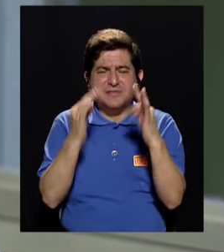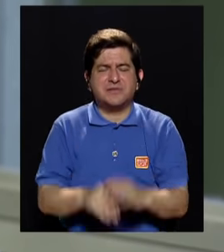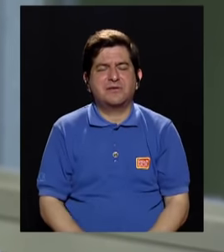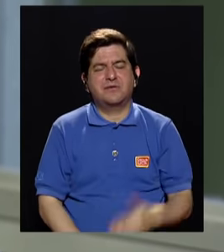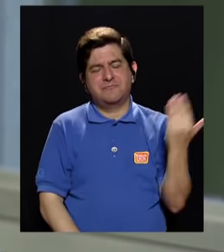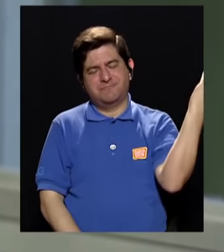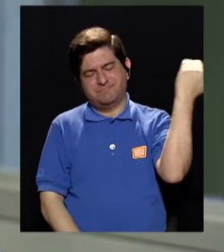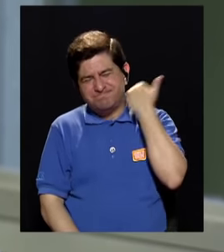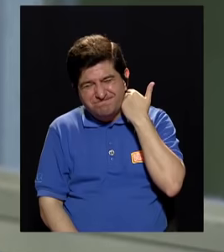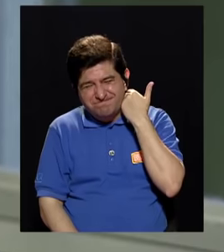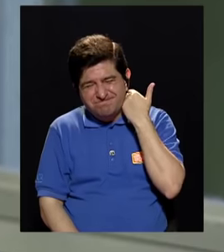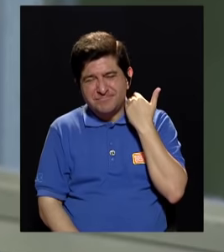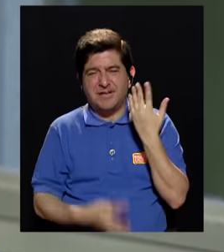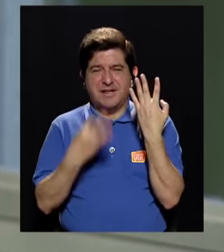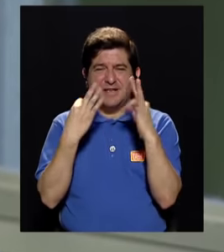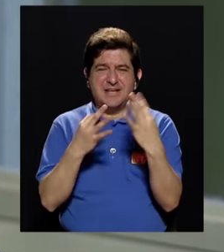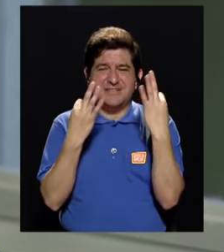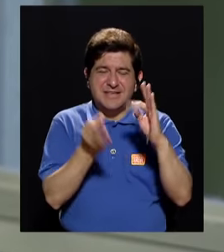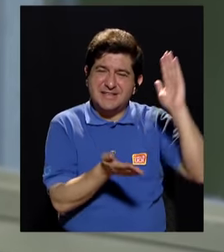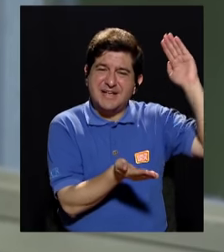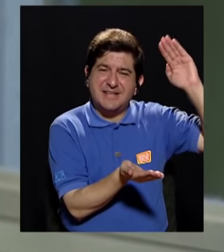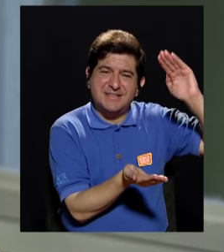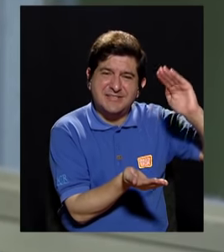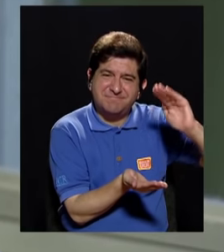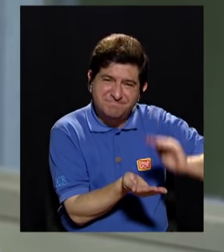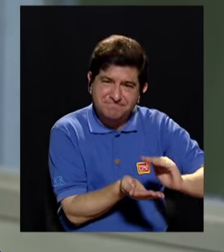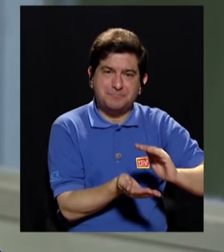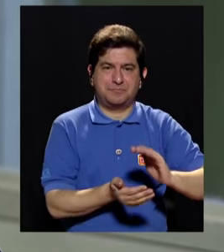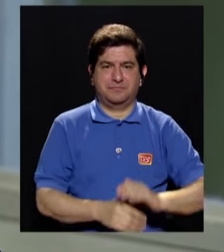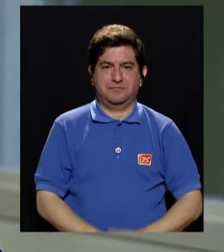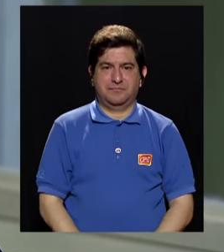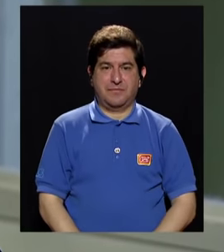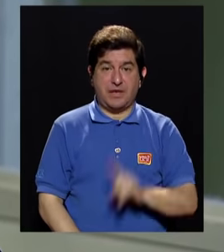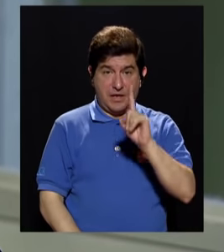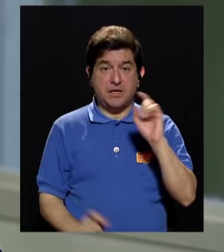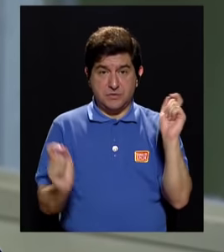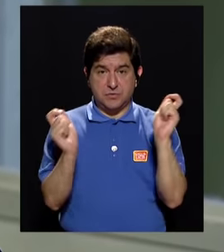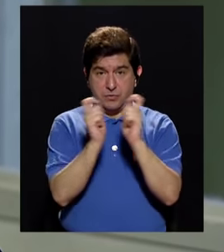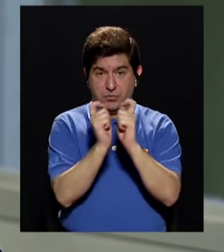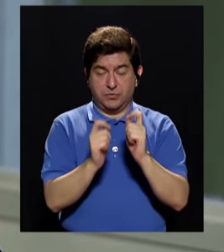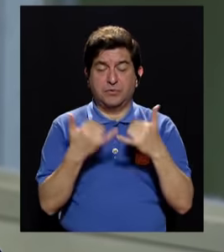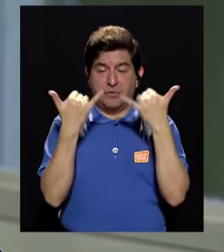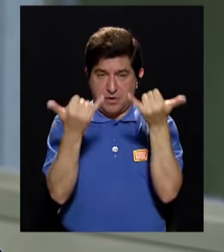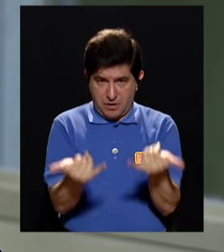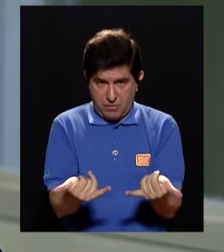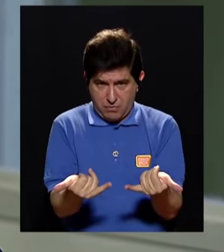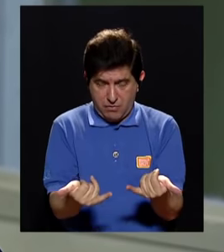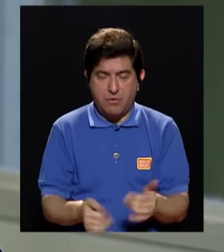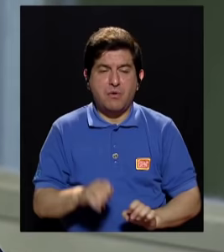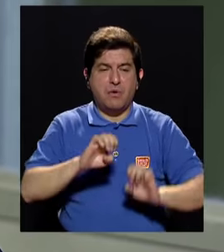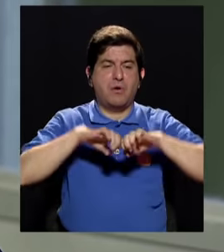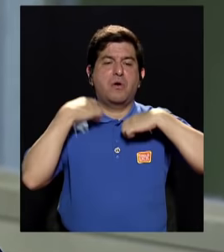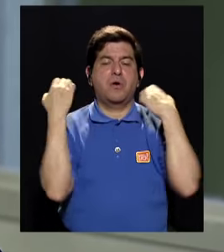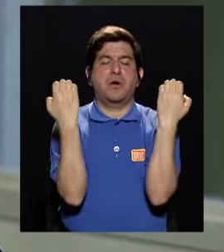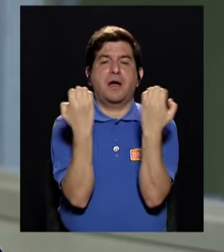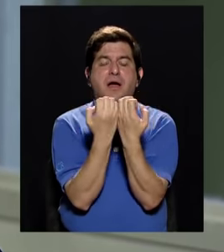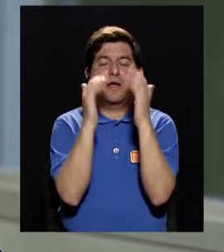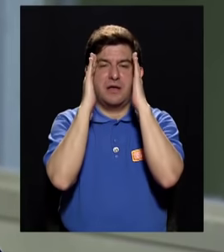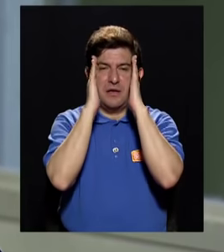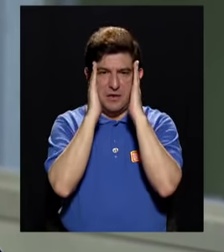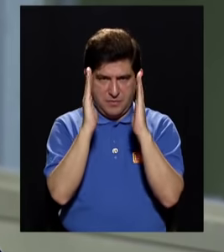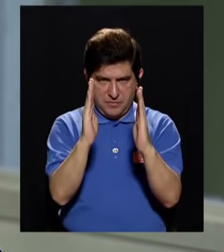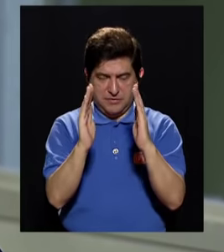ser revictimizar Entonces se ha tratado de disminuir la revictimización esto es un punto Entonces ahora hay equipos